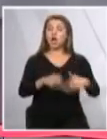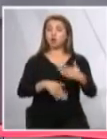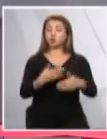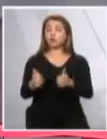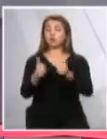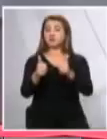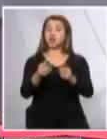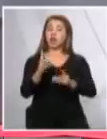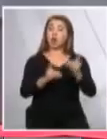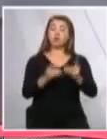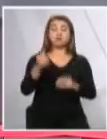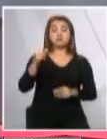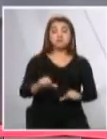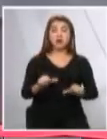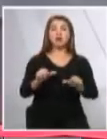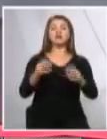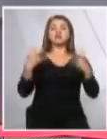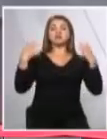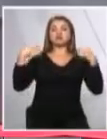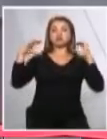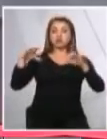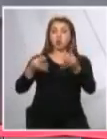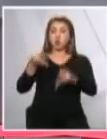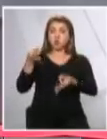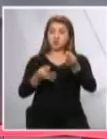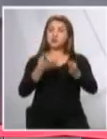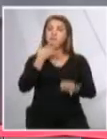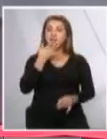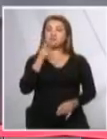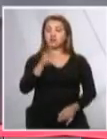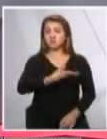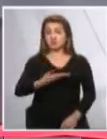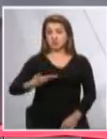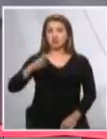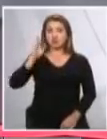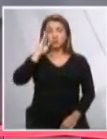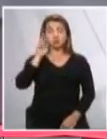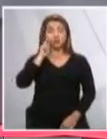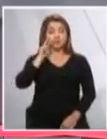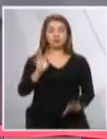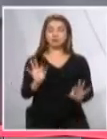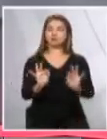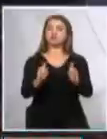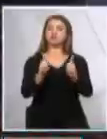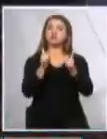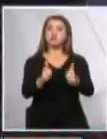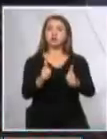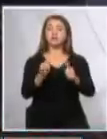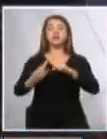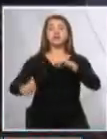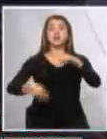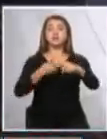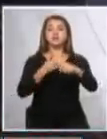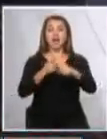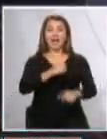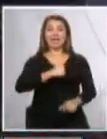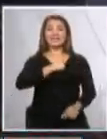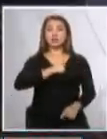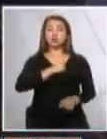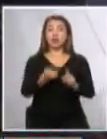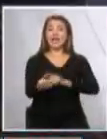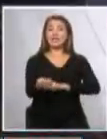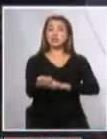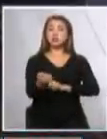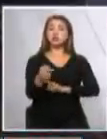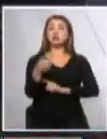actuado mal, hay que dejar que opere la justicia. Son las palabras de una presidenta de la República que me parecen prudentes, sumado a la actitud que ella ha